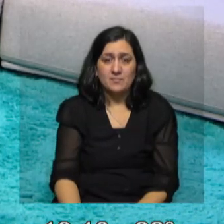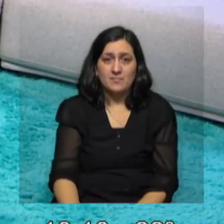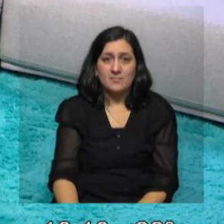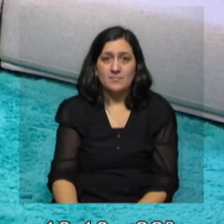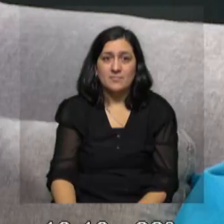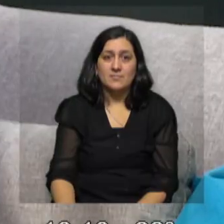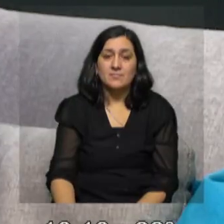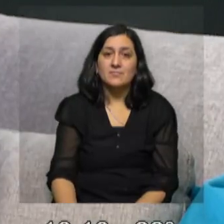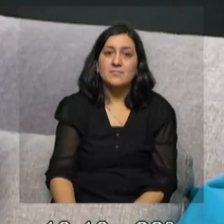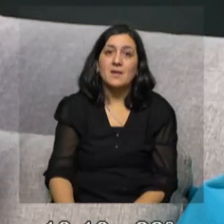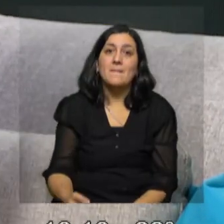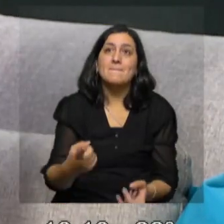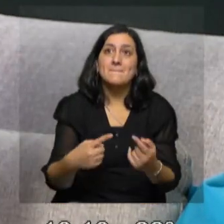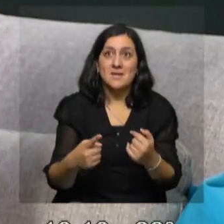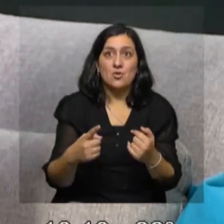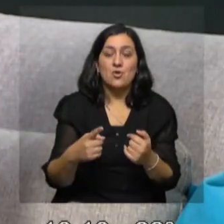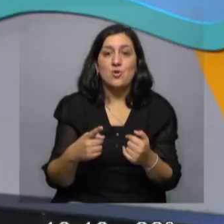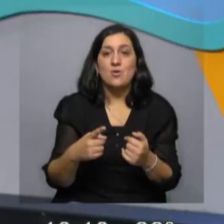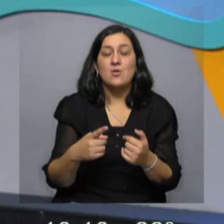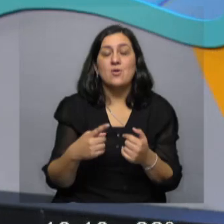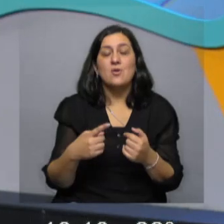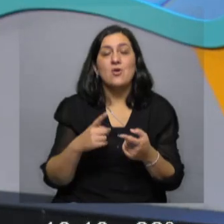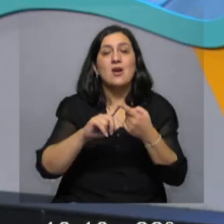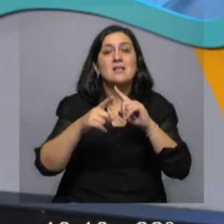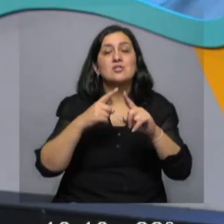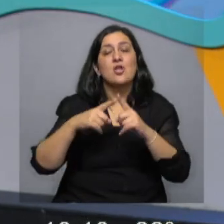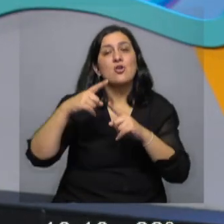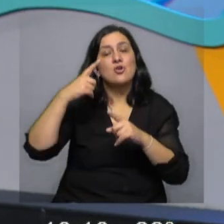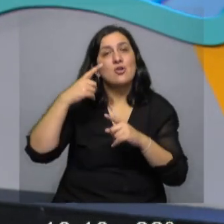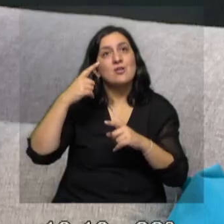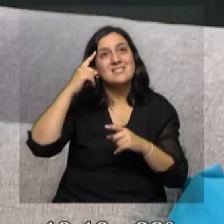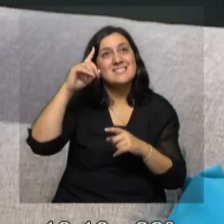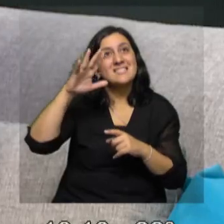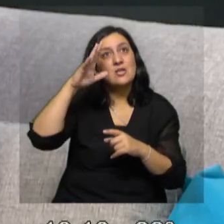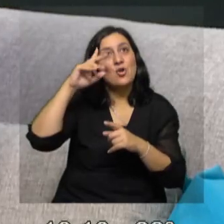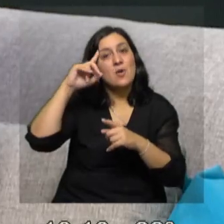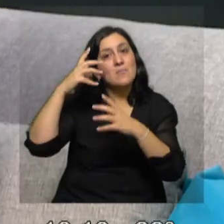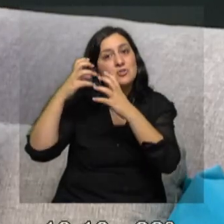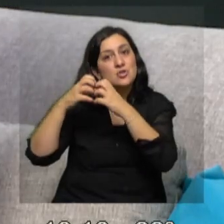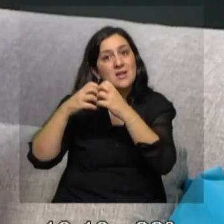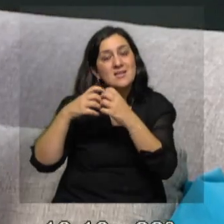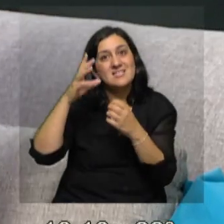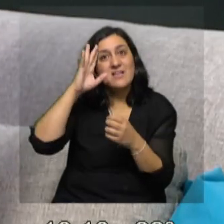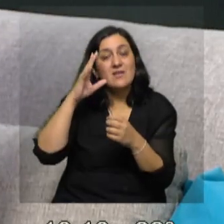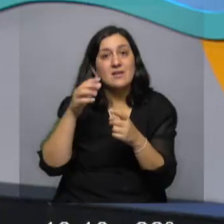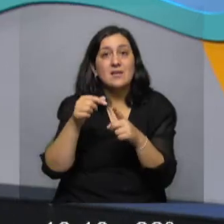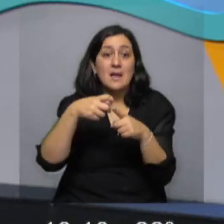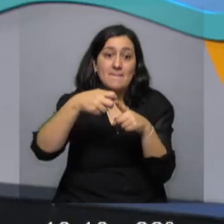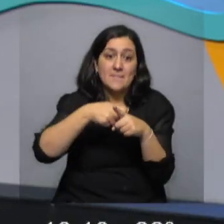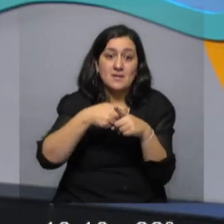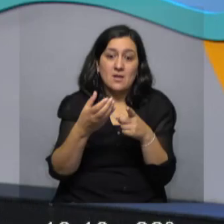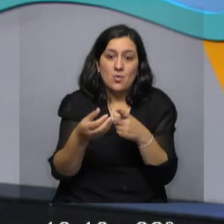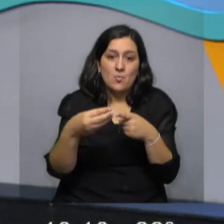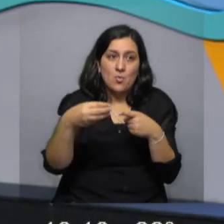es de que lo que tiene que ver con lo psicoemocional y el saber que ese pene está más recubierto, les puede decir, bueno, tengo